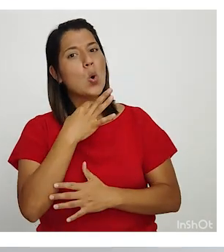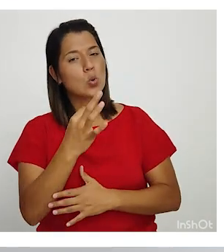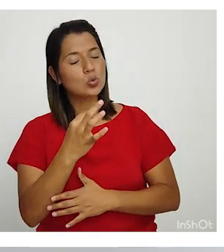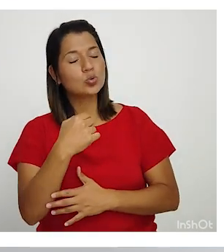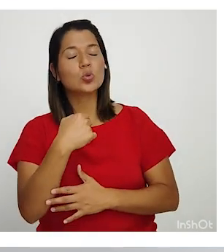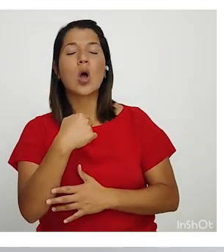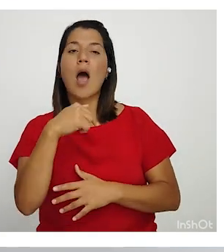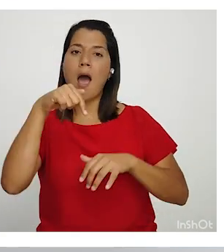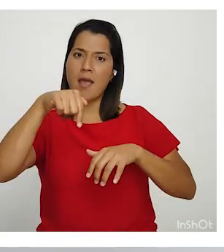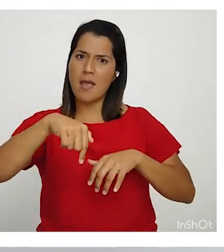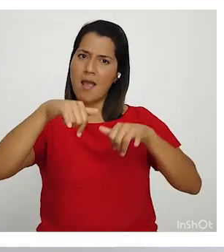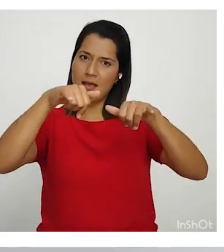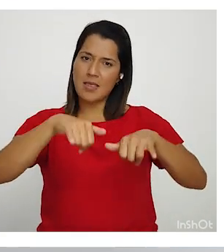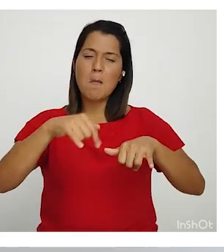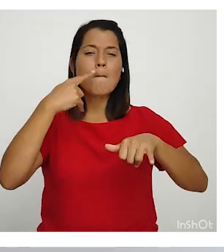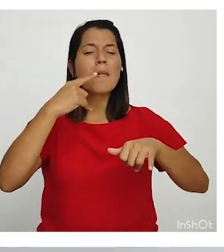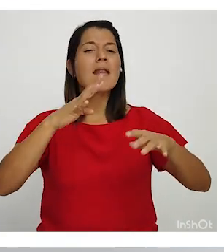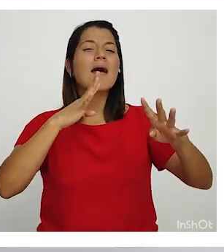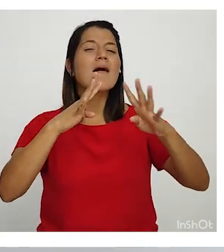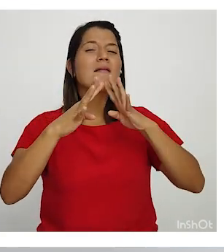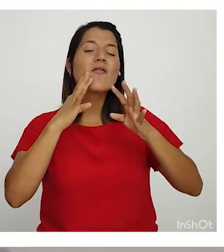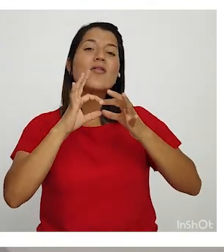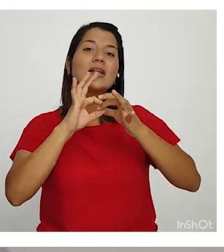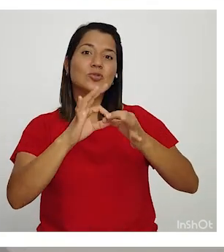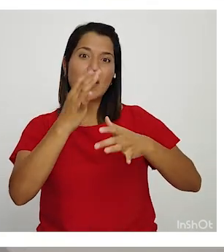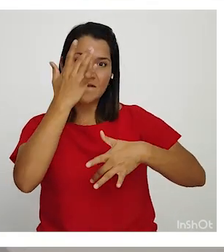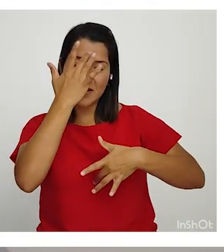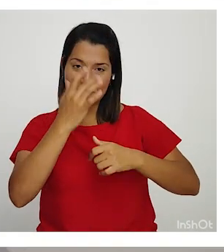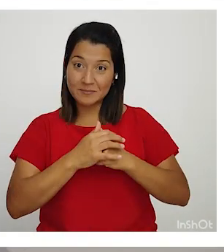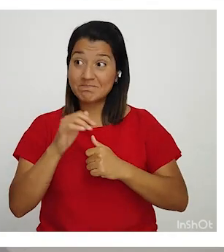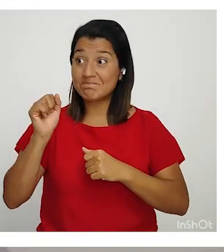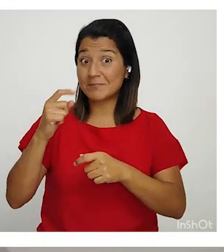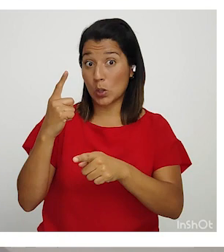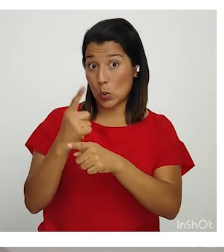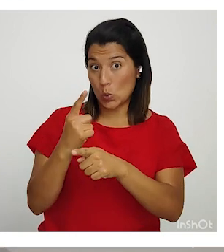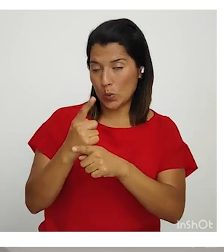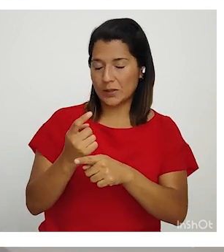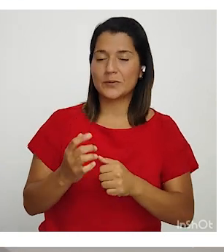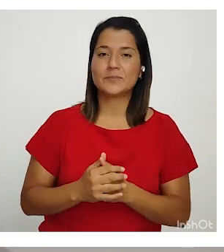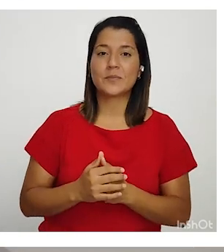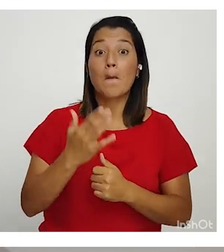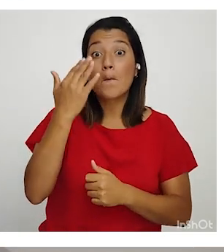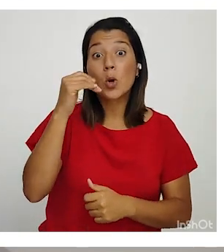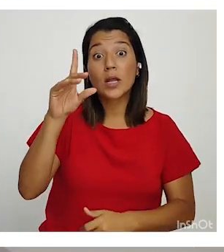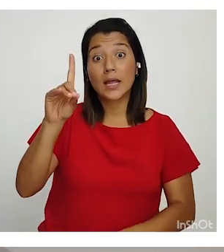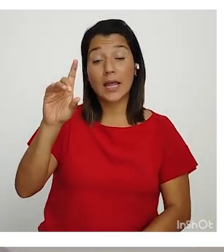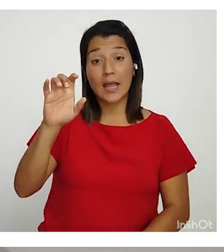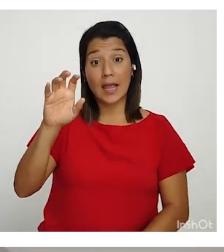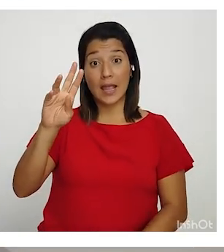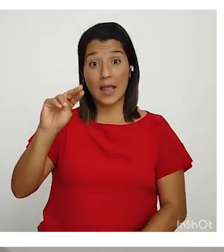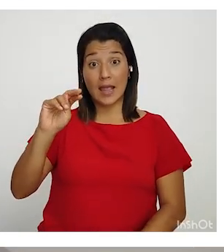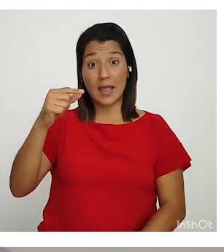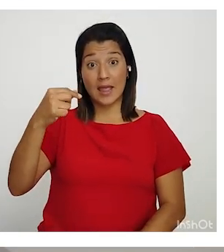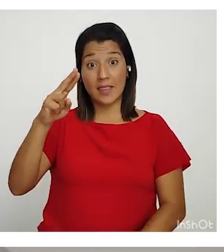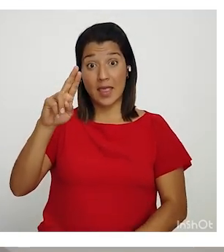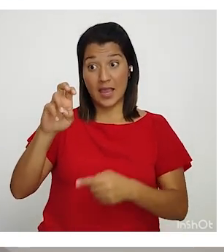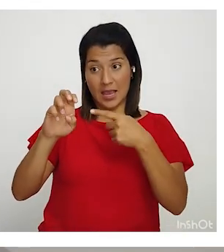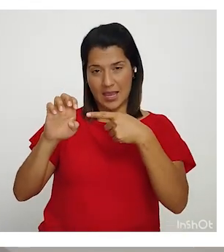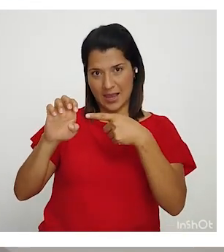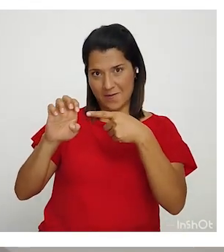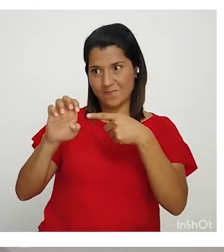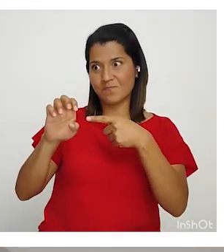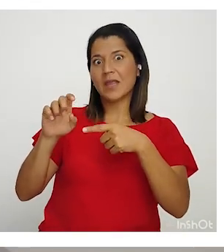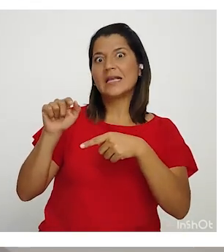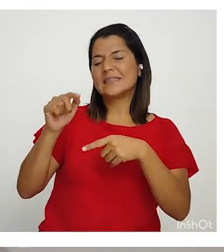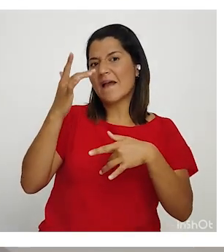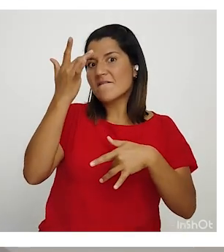acerca de la enfermedad. Exactamente, y es que el dengue como tal es una enfermedad con la que hemos venido viviendo